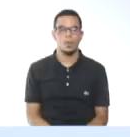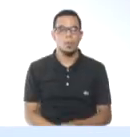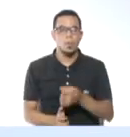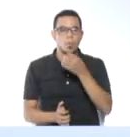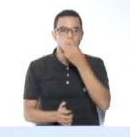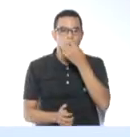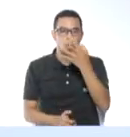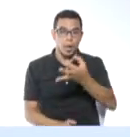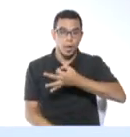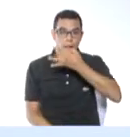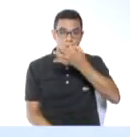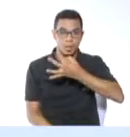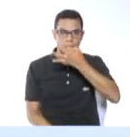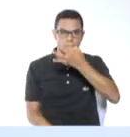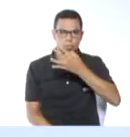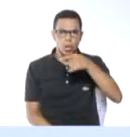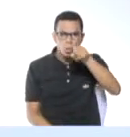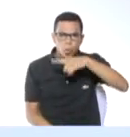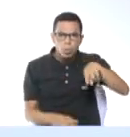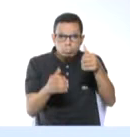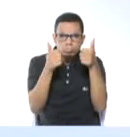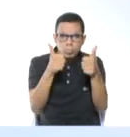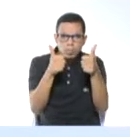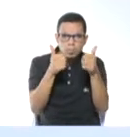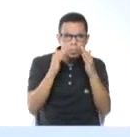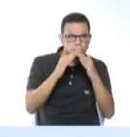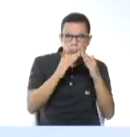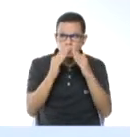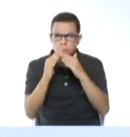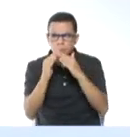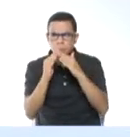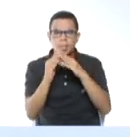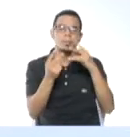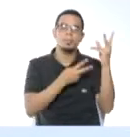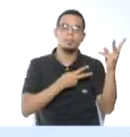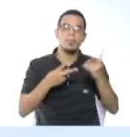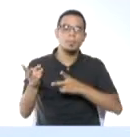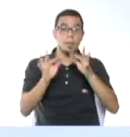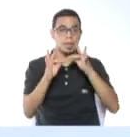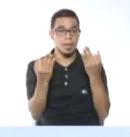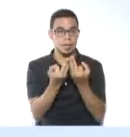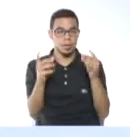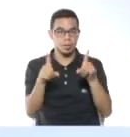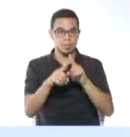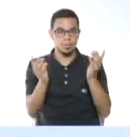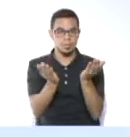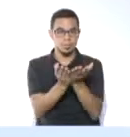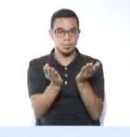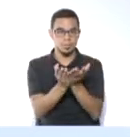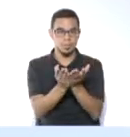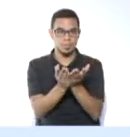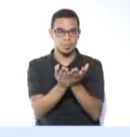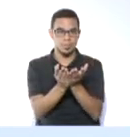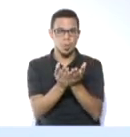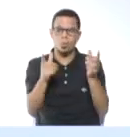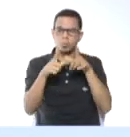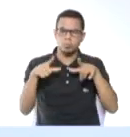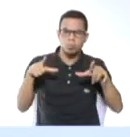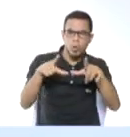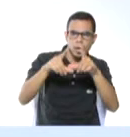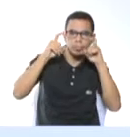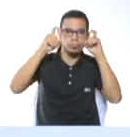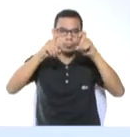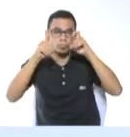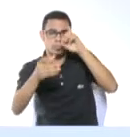Muy buenas tardes, ¿cómo están en casa? Sean bienvenidos a su programa Cada Familia, una Escuela, un espacio pedagógico